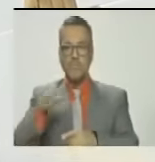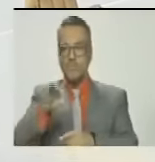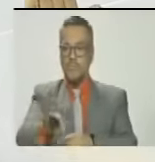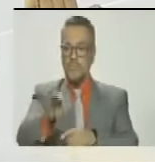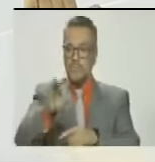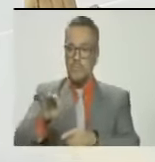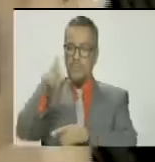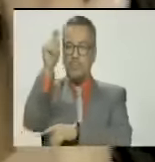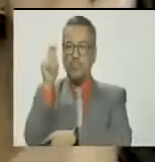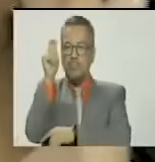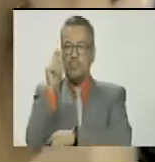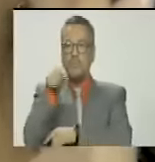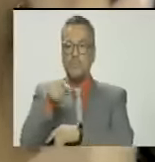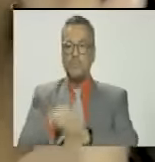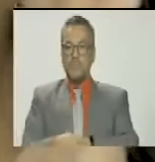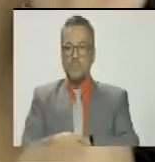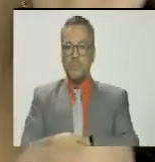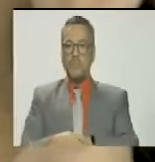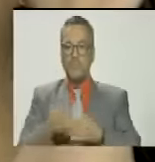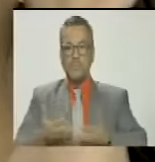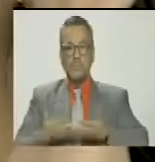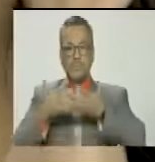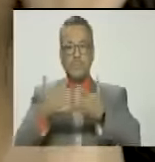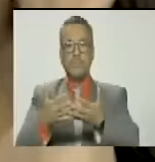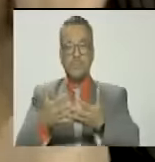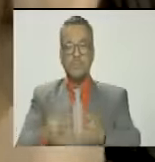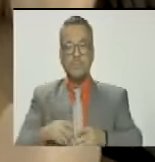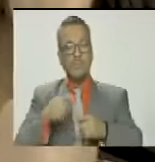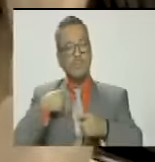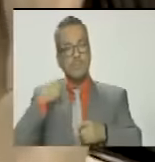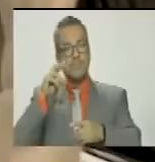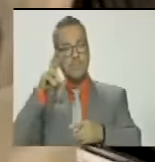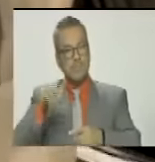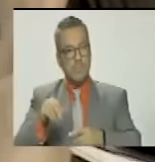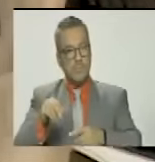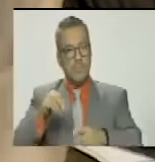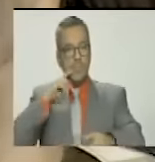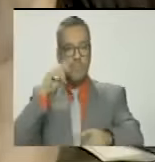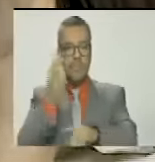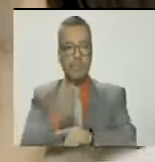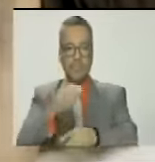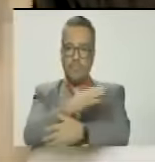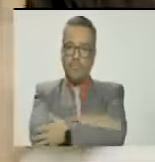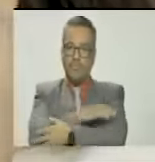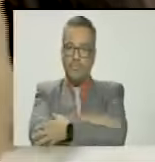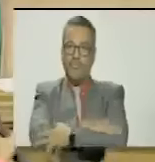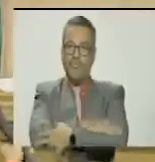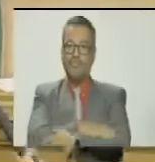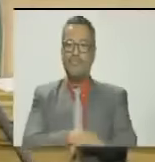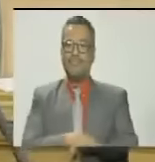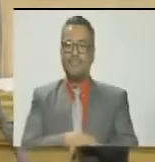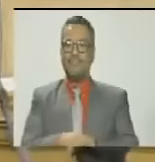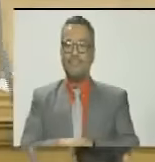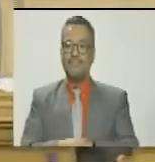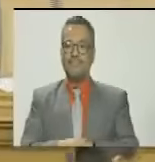eligió como diputada, os lo premie. En caso contrario, que os lo demande. Felicitaciones, América.